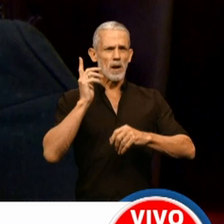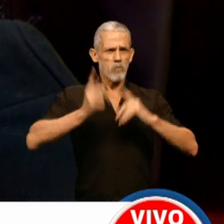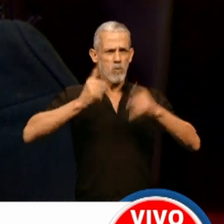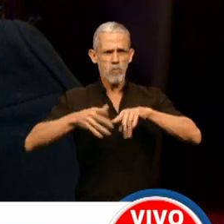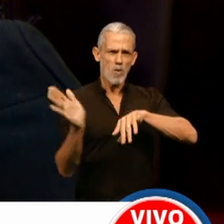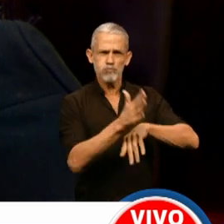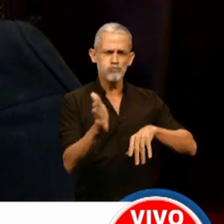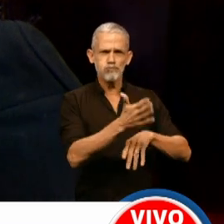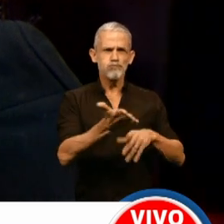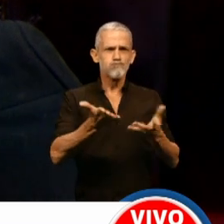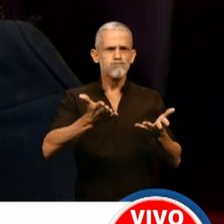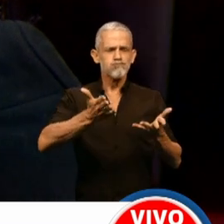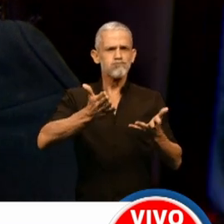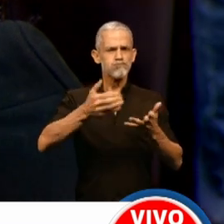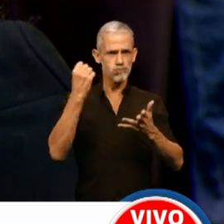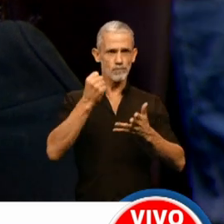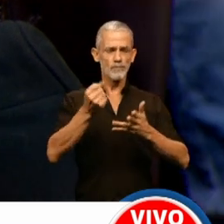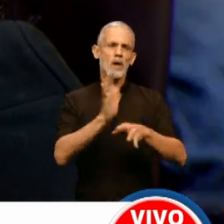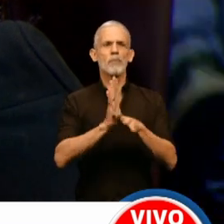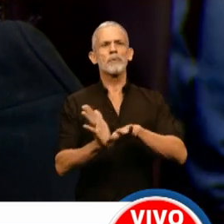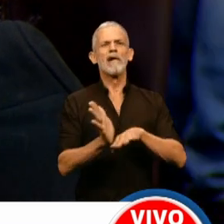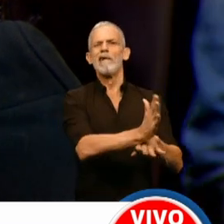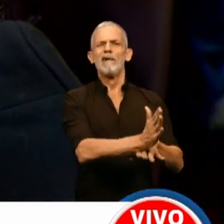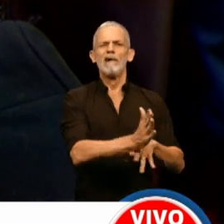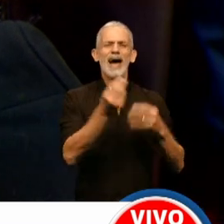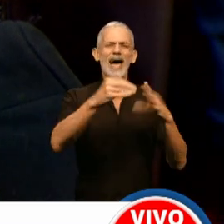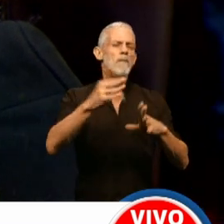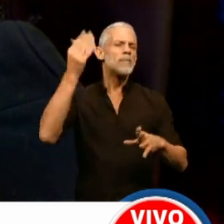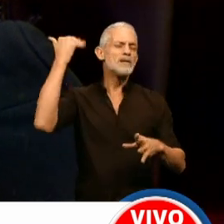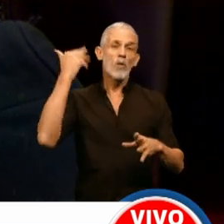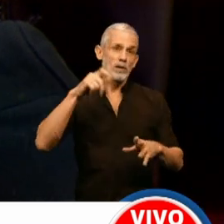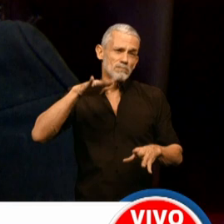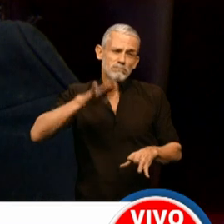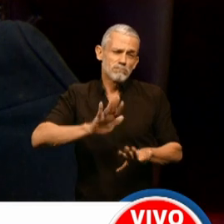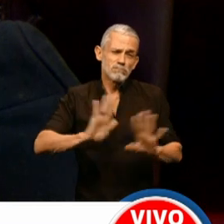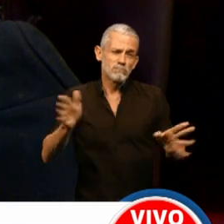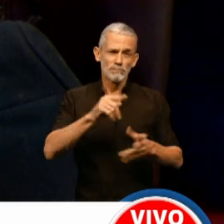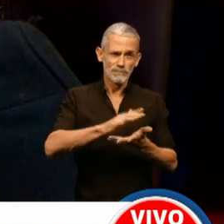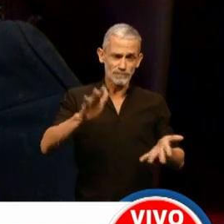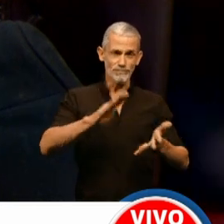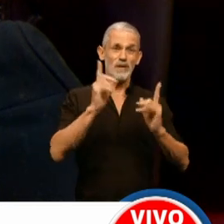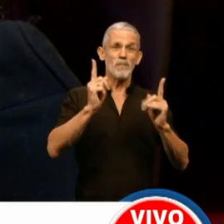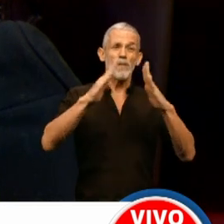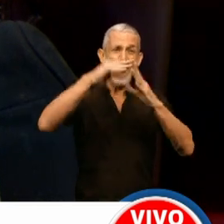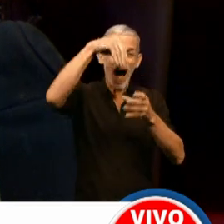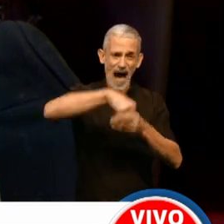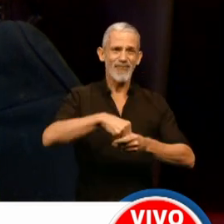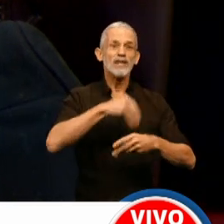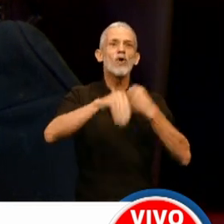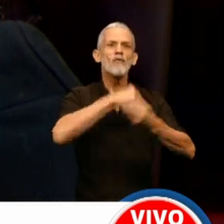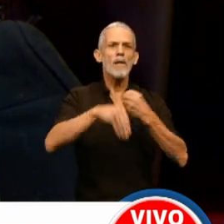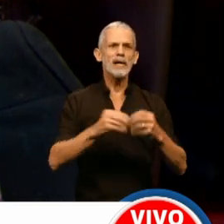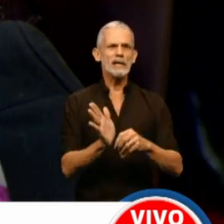también es importante destacar que es una exclusión que comienza muy tempranamente y muchas veces en los propios hogares en las propias familias